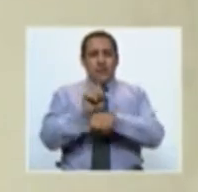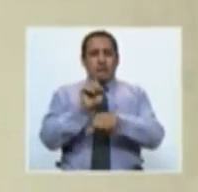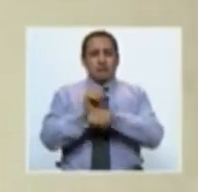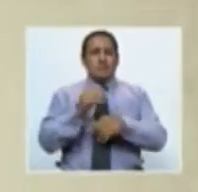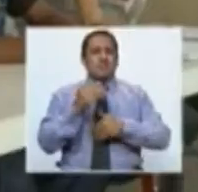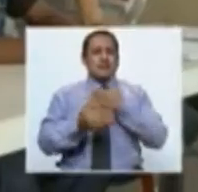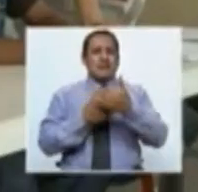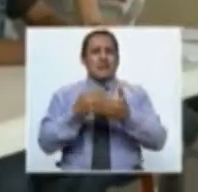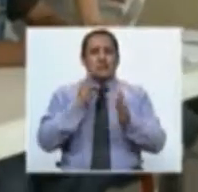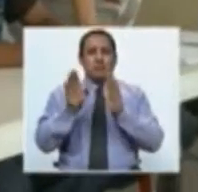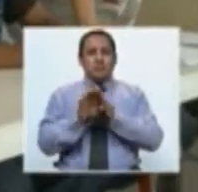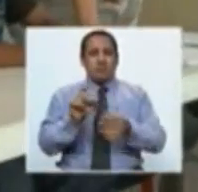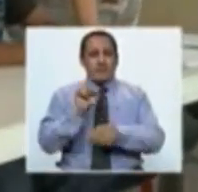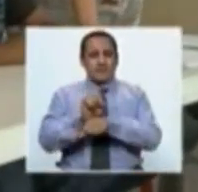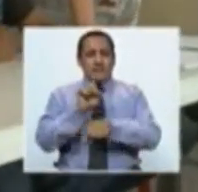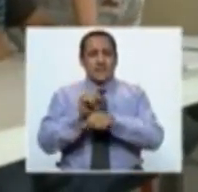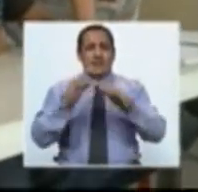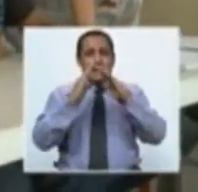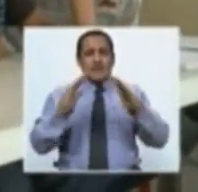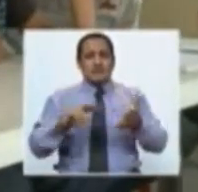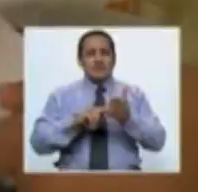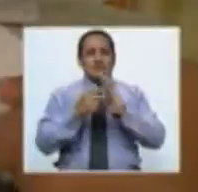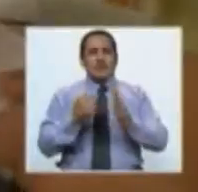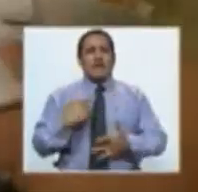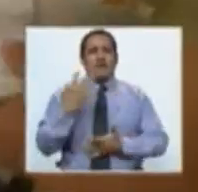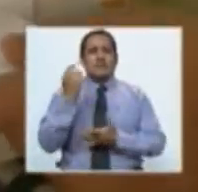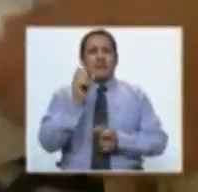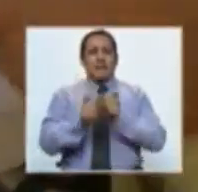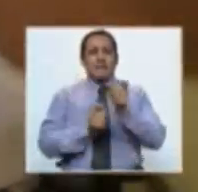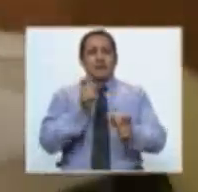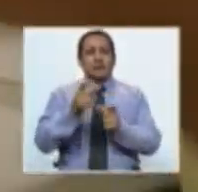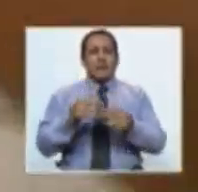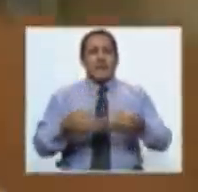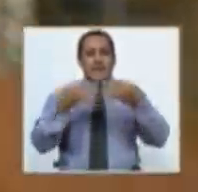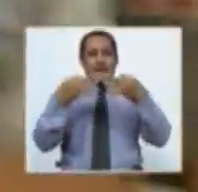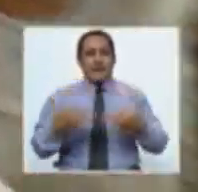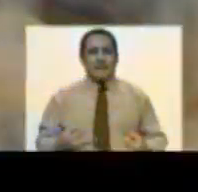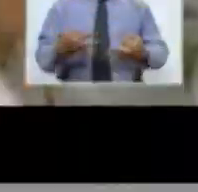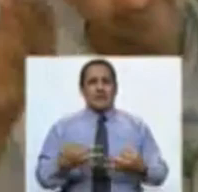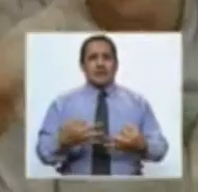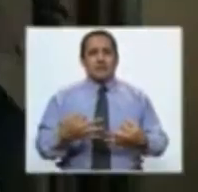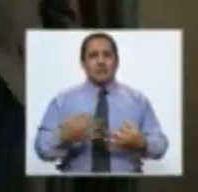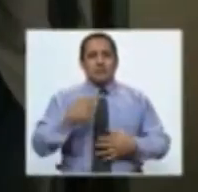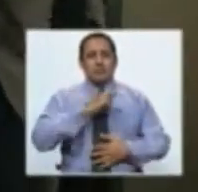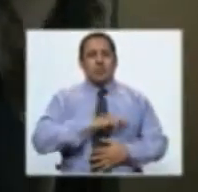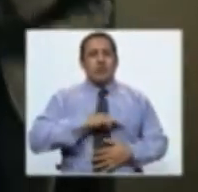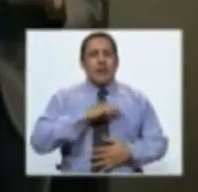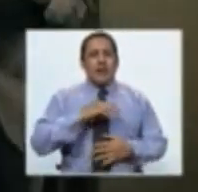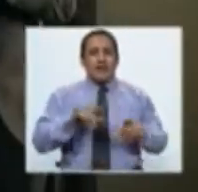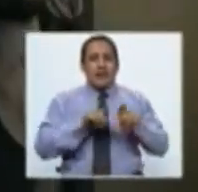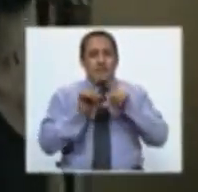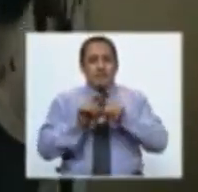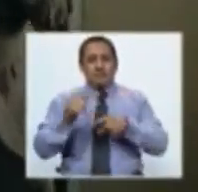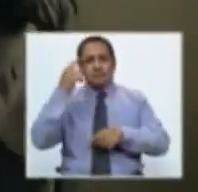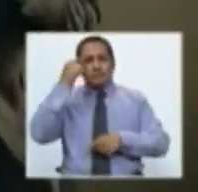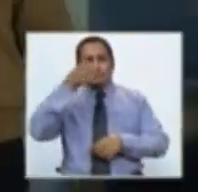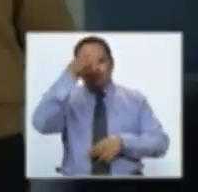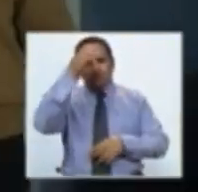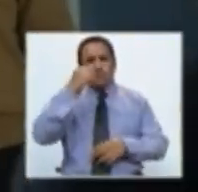educación, más allá de la impartida en casa, se espera sean personas íntegras, morales,